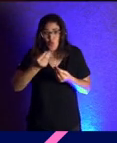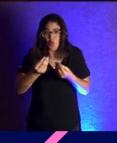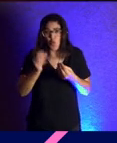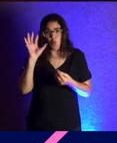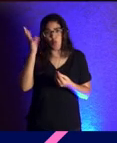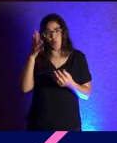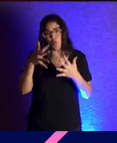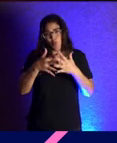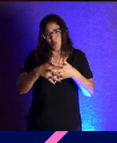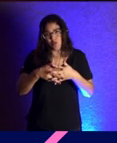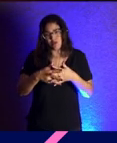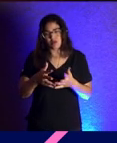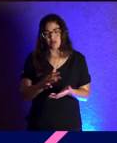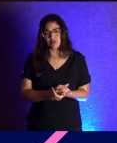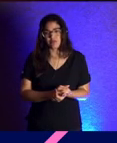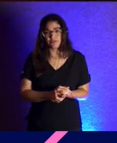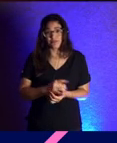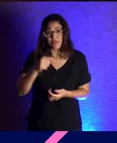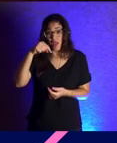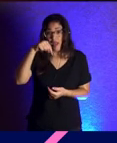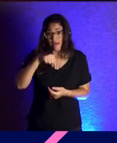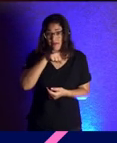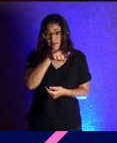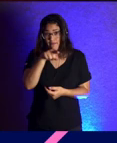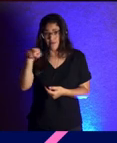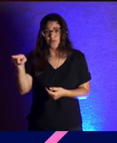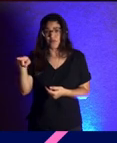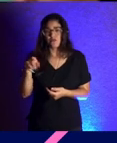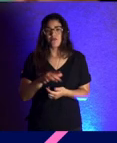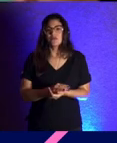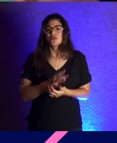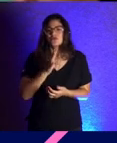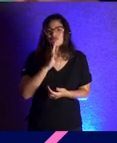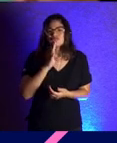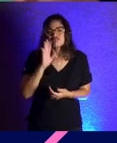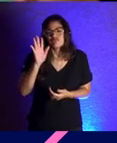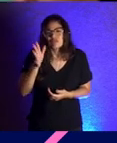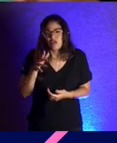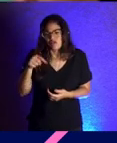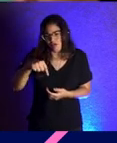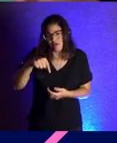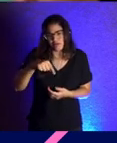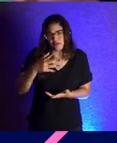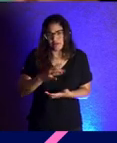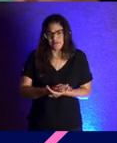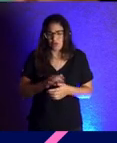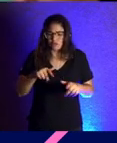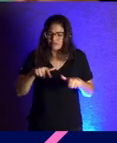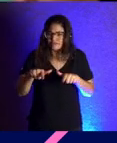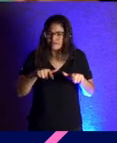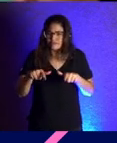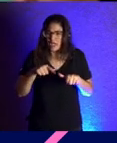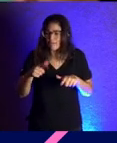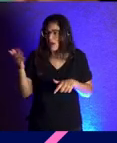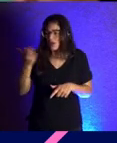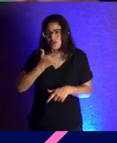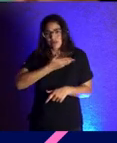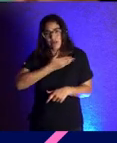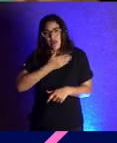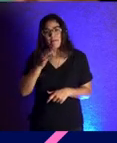aquí, ya tiene la visión de tener una simple cuadro. Este es un trabajo que hizo mi colega y lo hizo